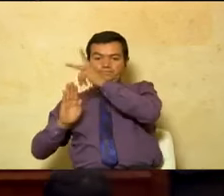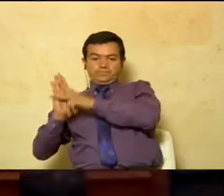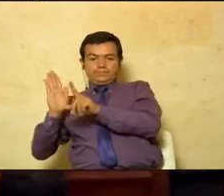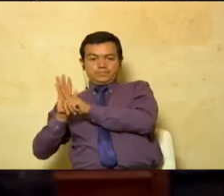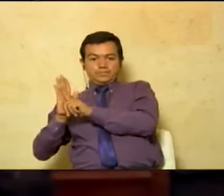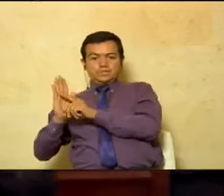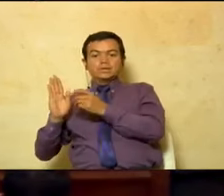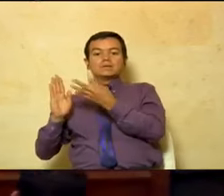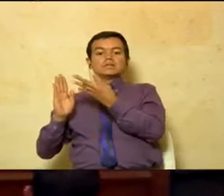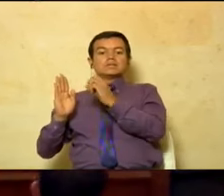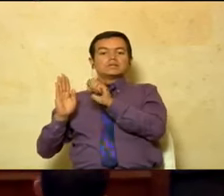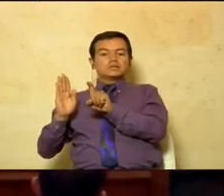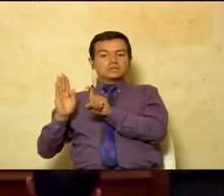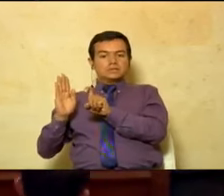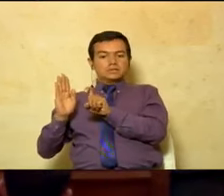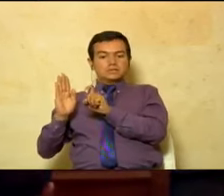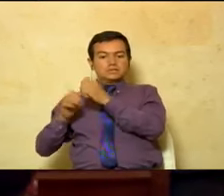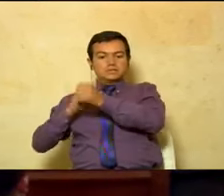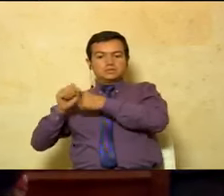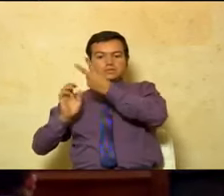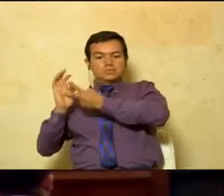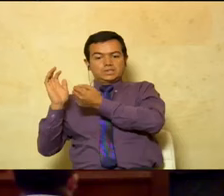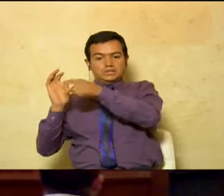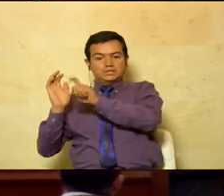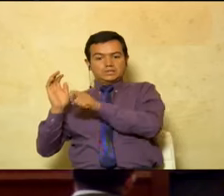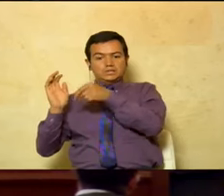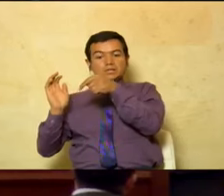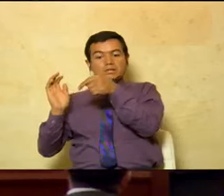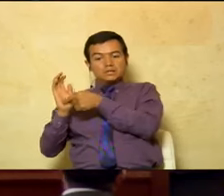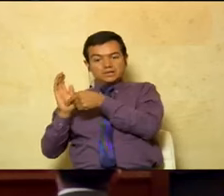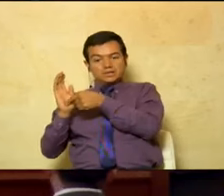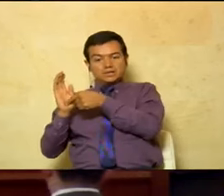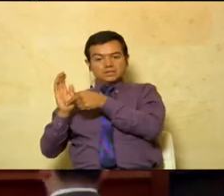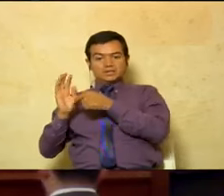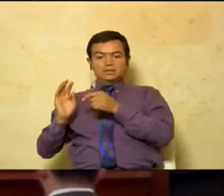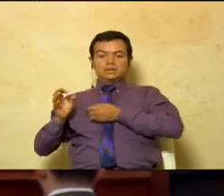30627 cámara 140 2016